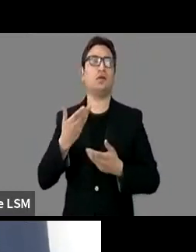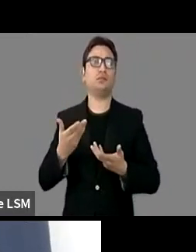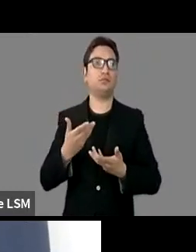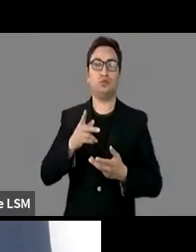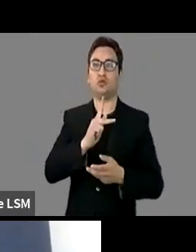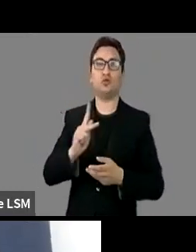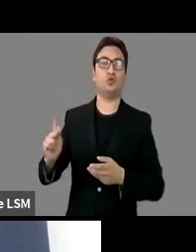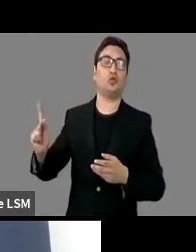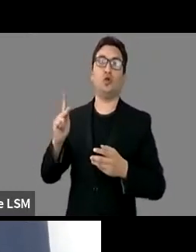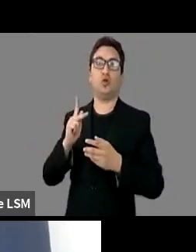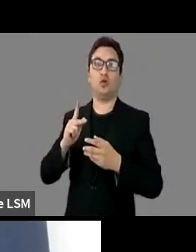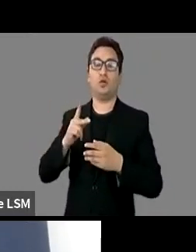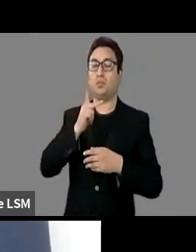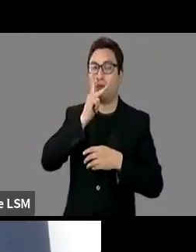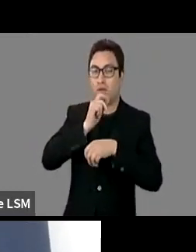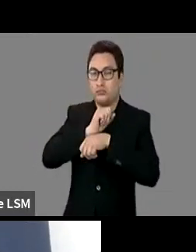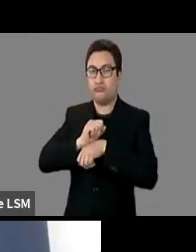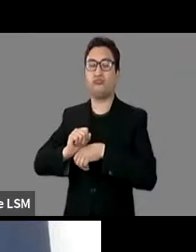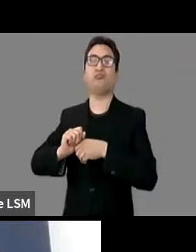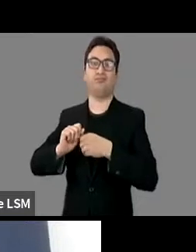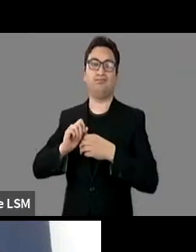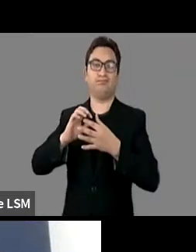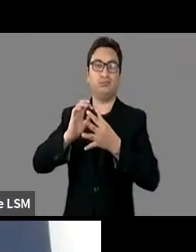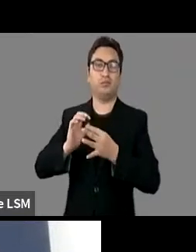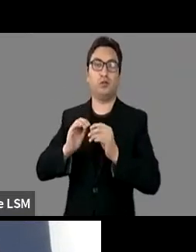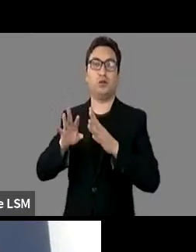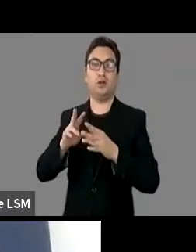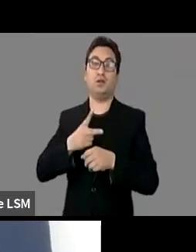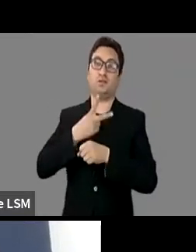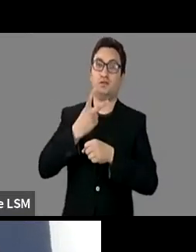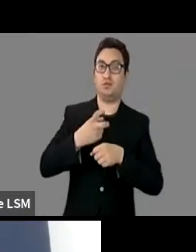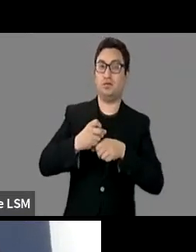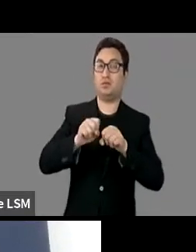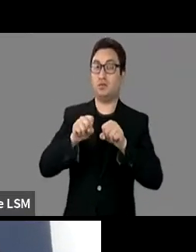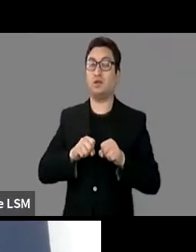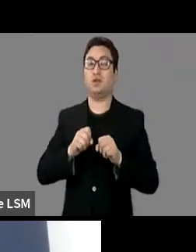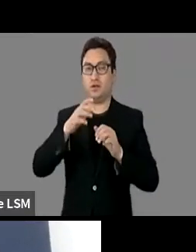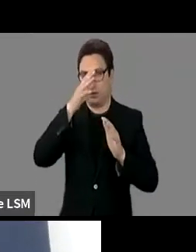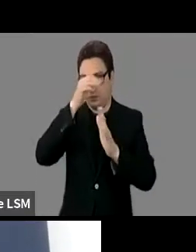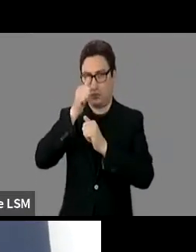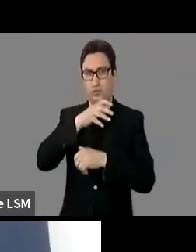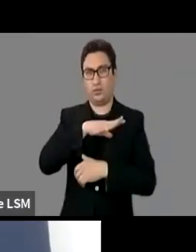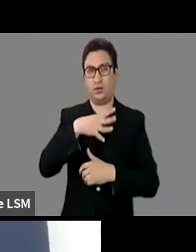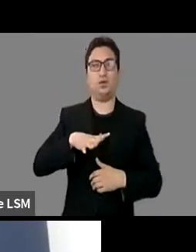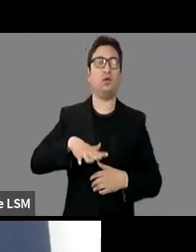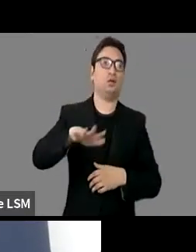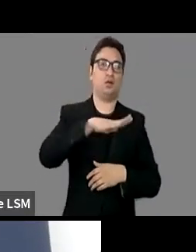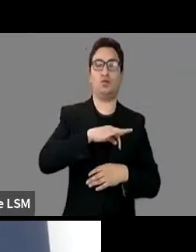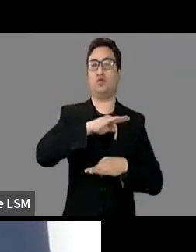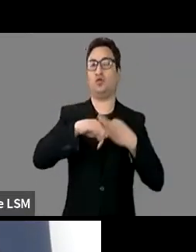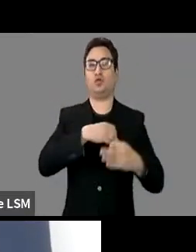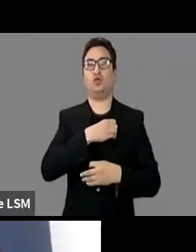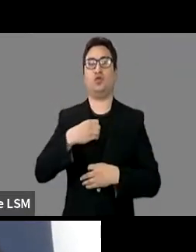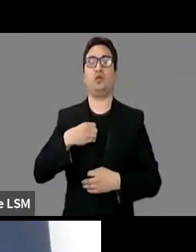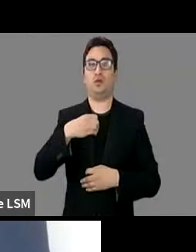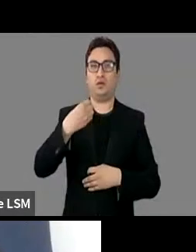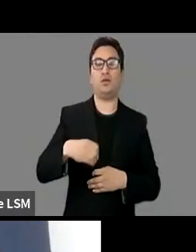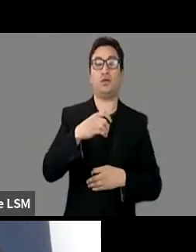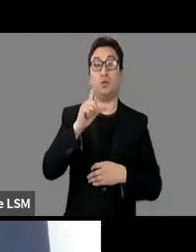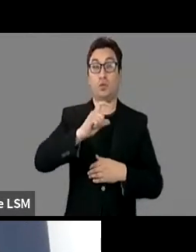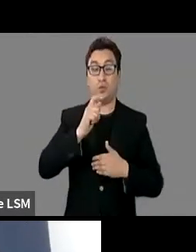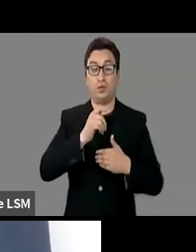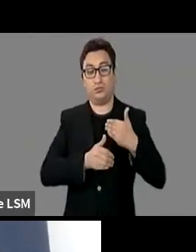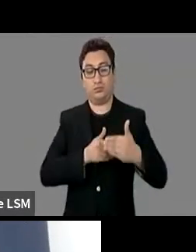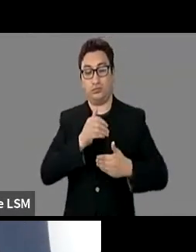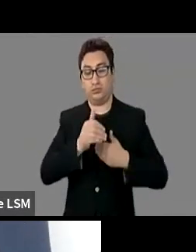sencillo. La segunda sala ya tiene un acuerdo general que nos obliga a que cada parte del procedimiento dentro de que